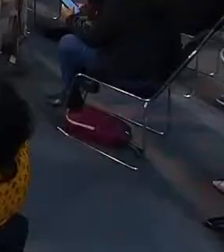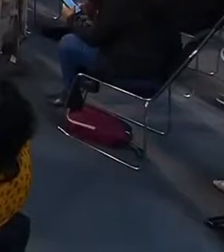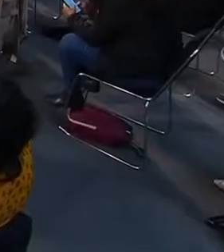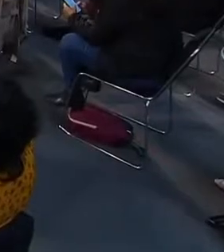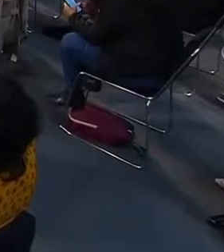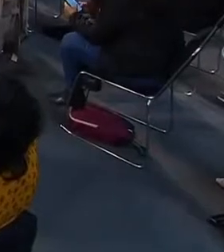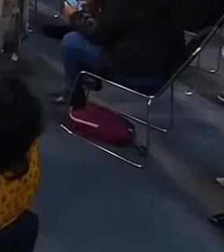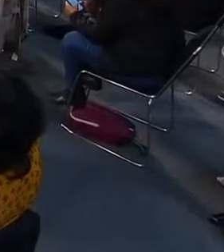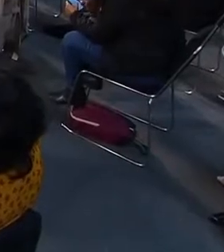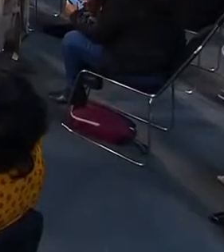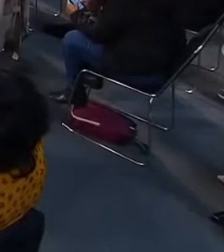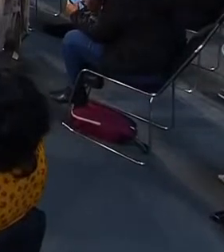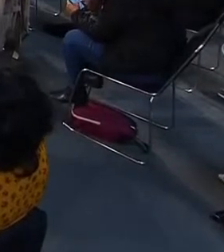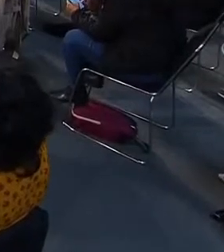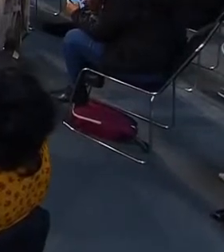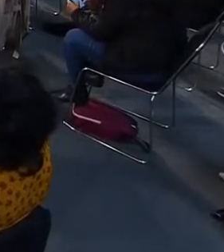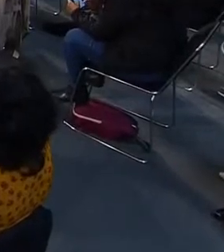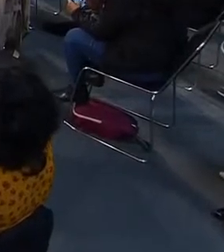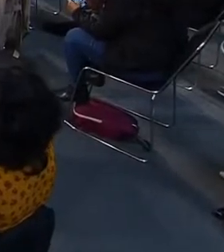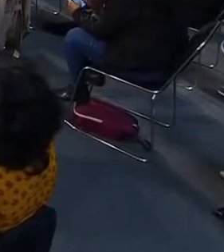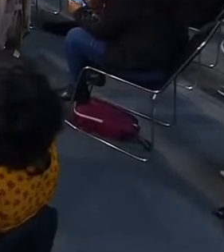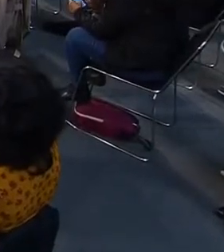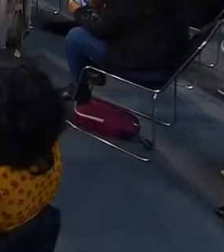Y desde hace mucho tiempo